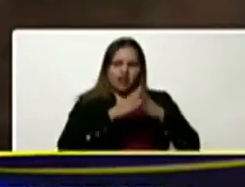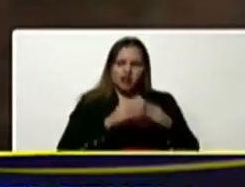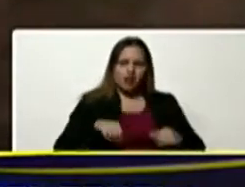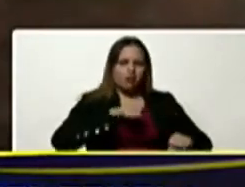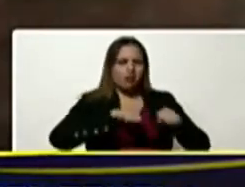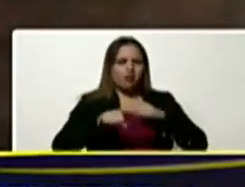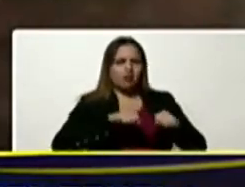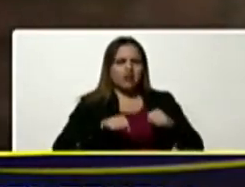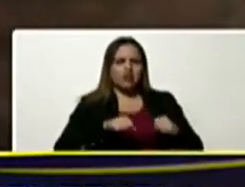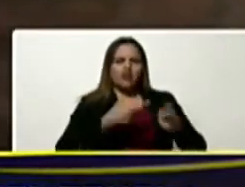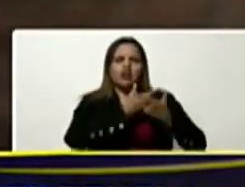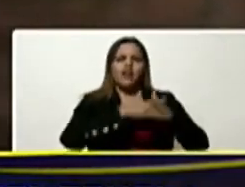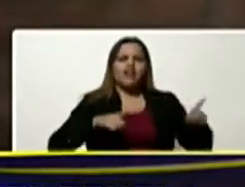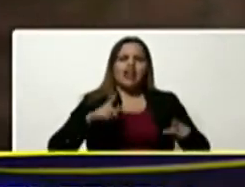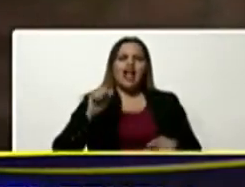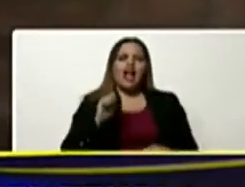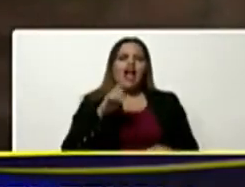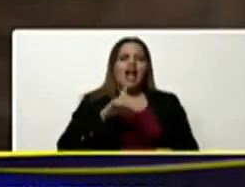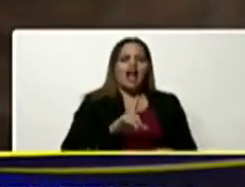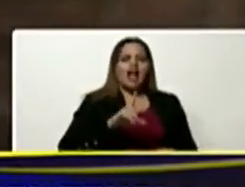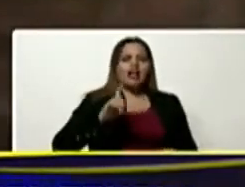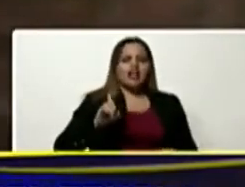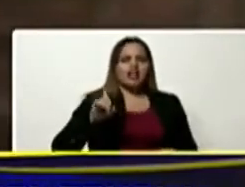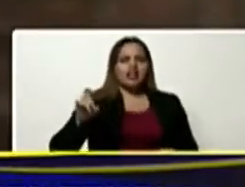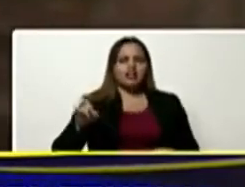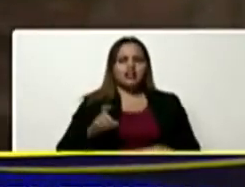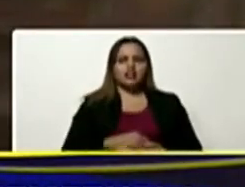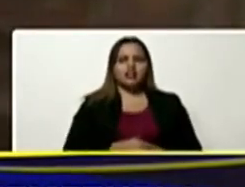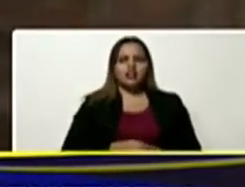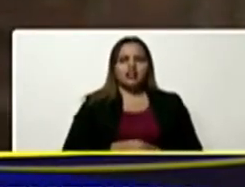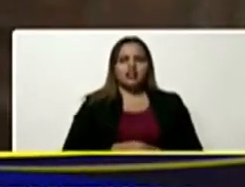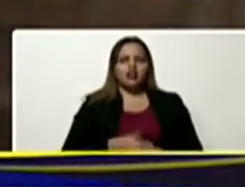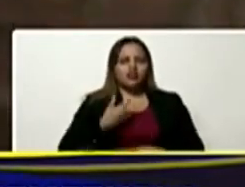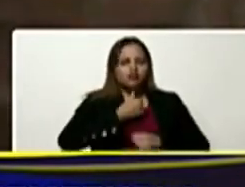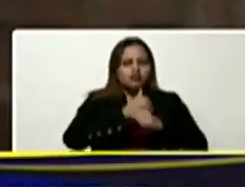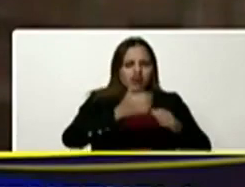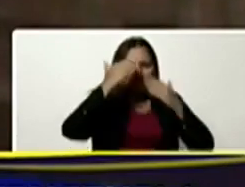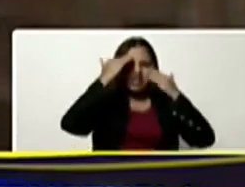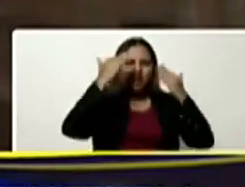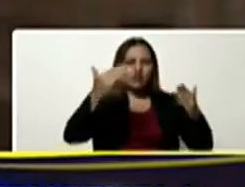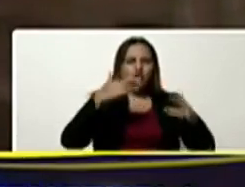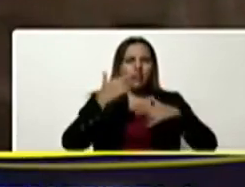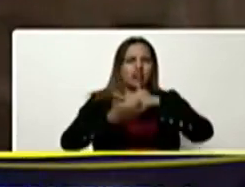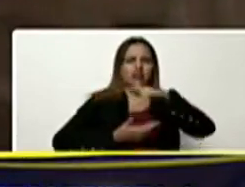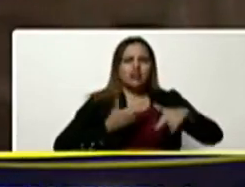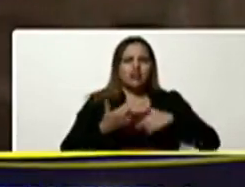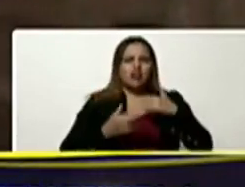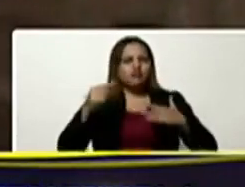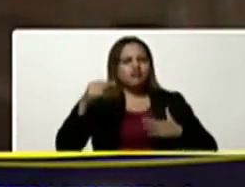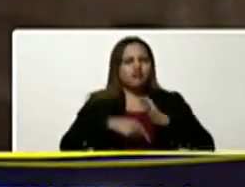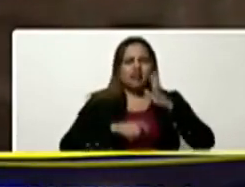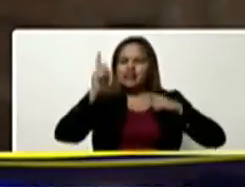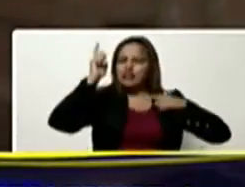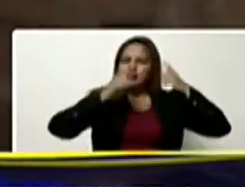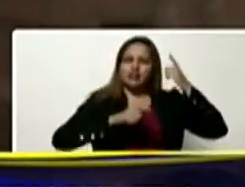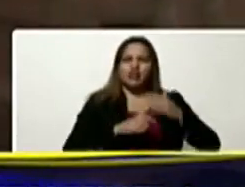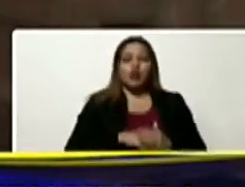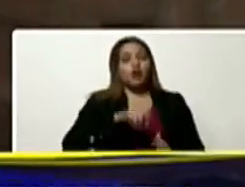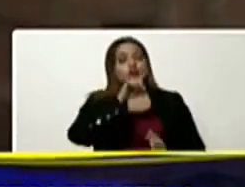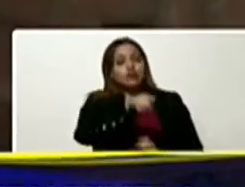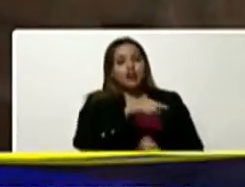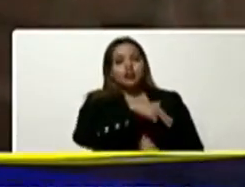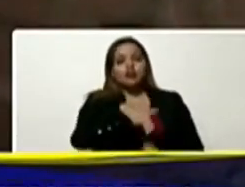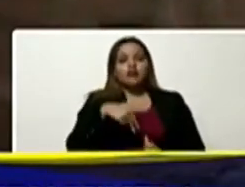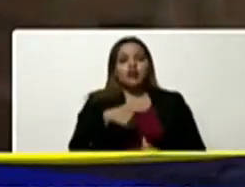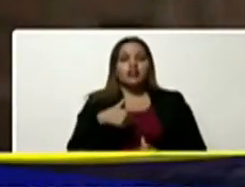el movimiento Free Alex Zapp un afectuoso saludo solidario, revolucionario y profundamente chavista. A usted y a